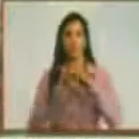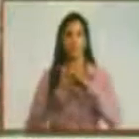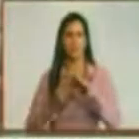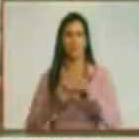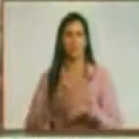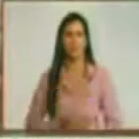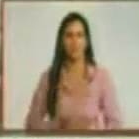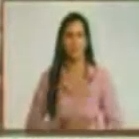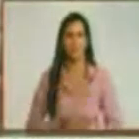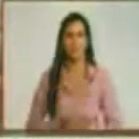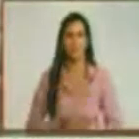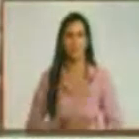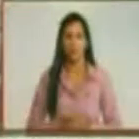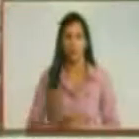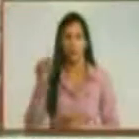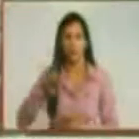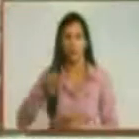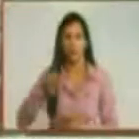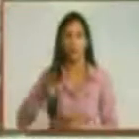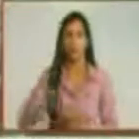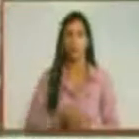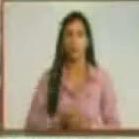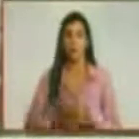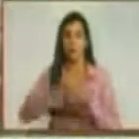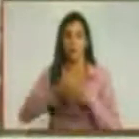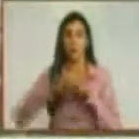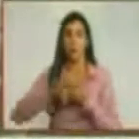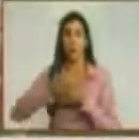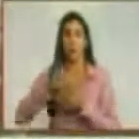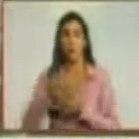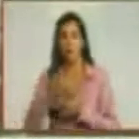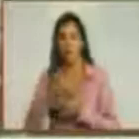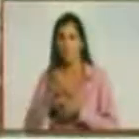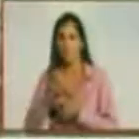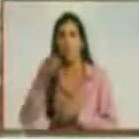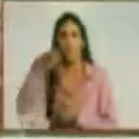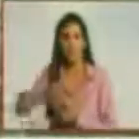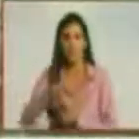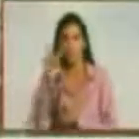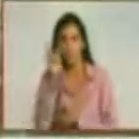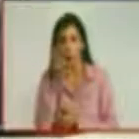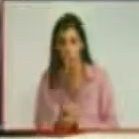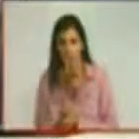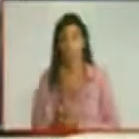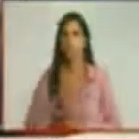aeroespacial Capitán Manuel Ríos, ubicada en el municipio Julián Mellado, estado Guárico.